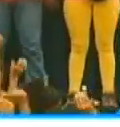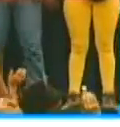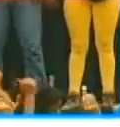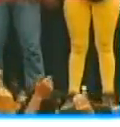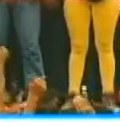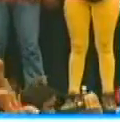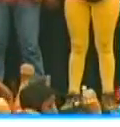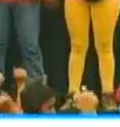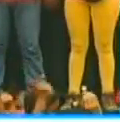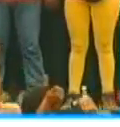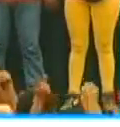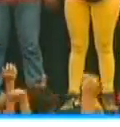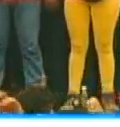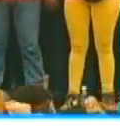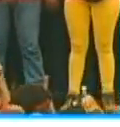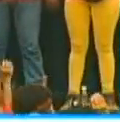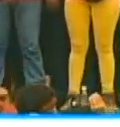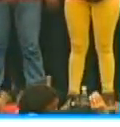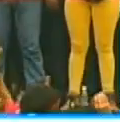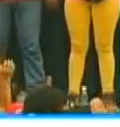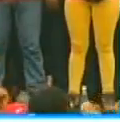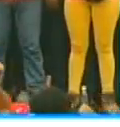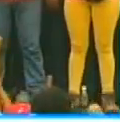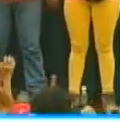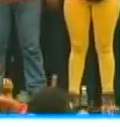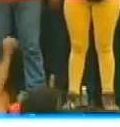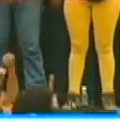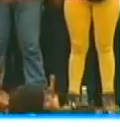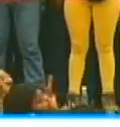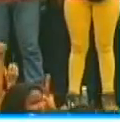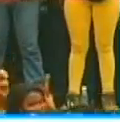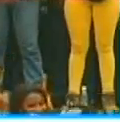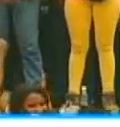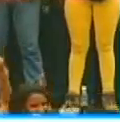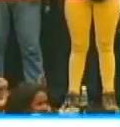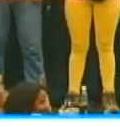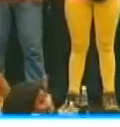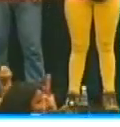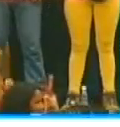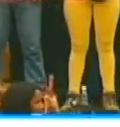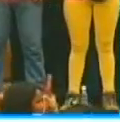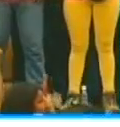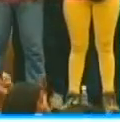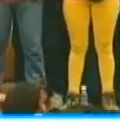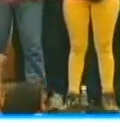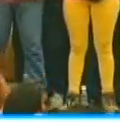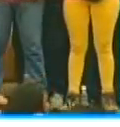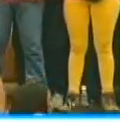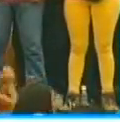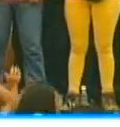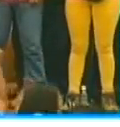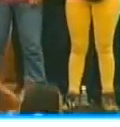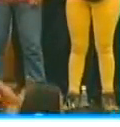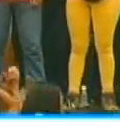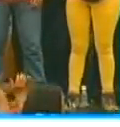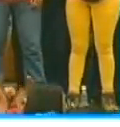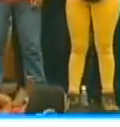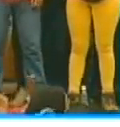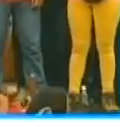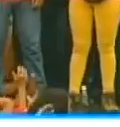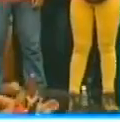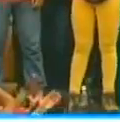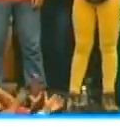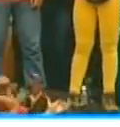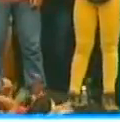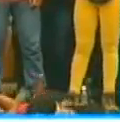oposición podía ser una alternativa. A ti que ya sabes cómo la oposición hundió la Asamblea